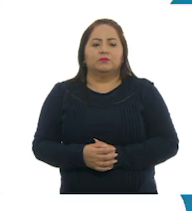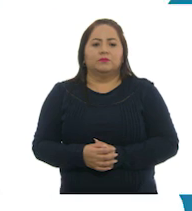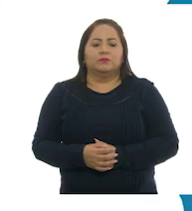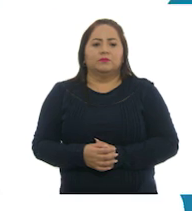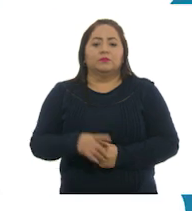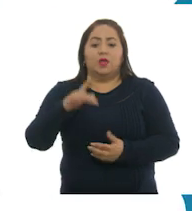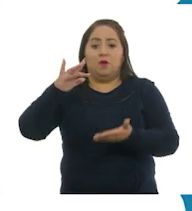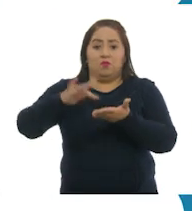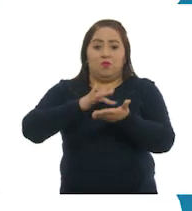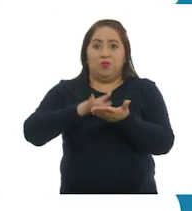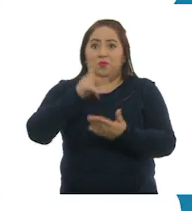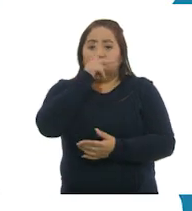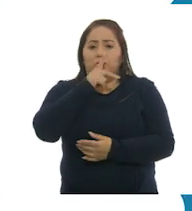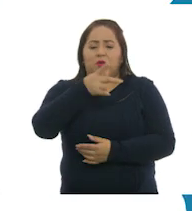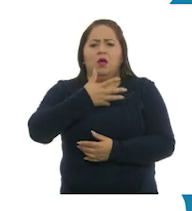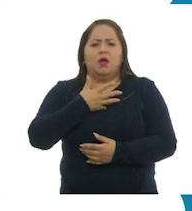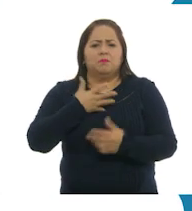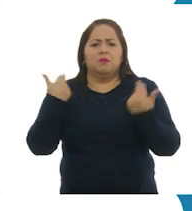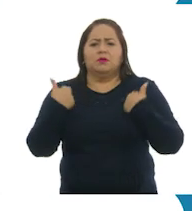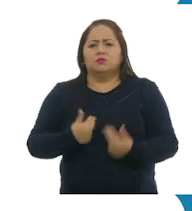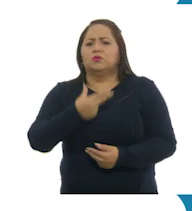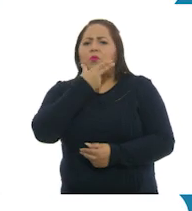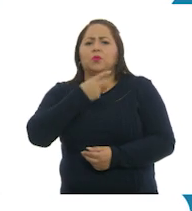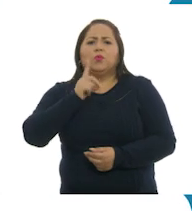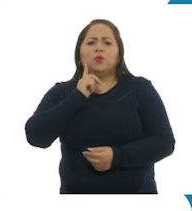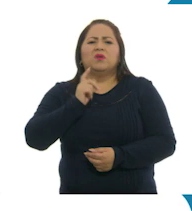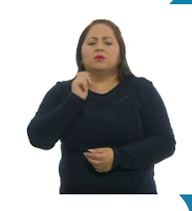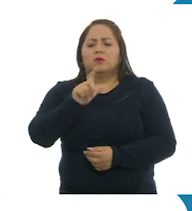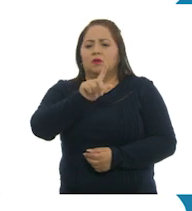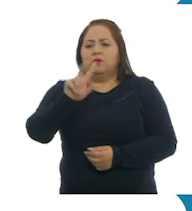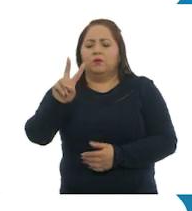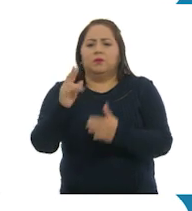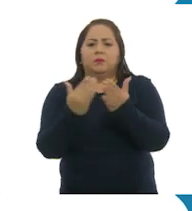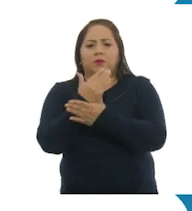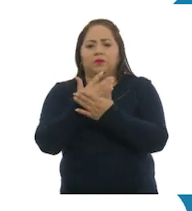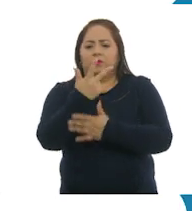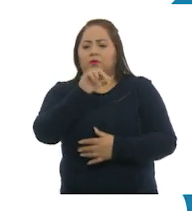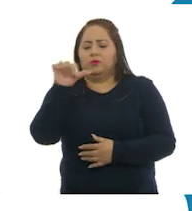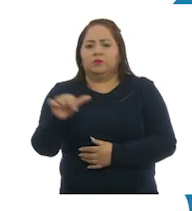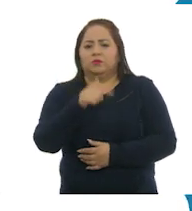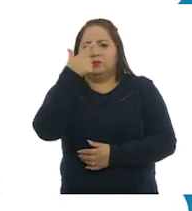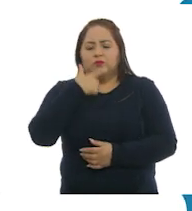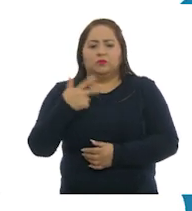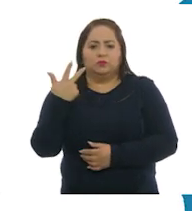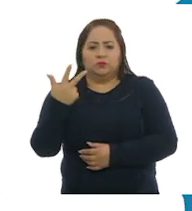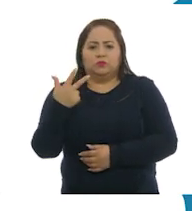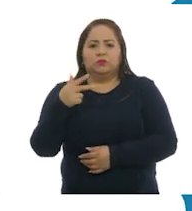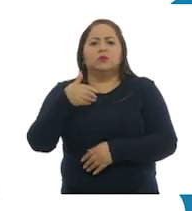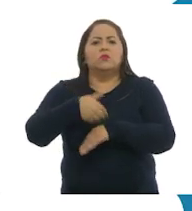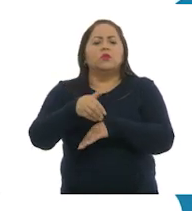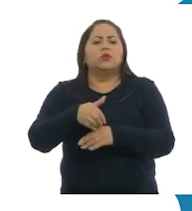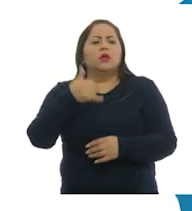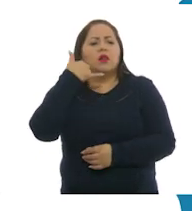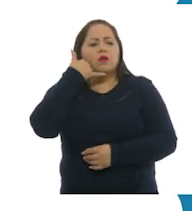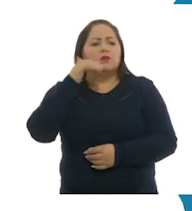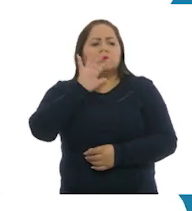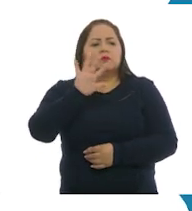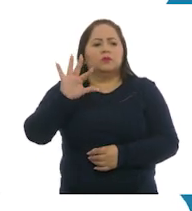Para apoyo pedagógico, hay maestras y maestros de lunes a viernes de 8 a 20 horas en el teléfono